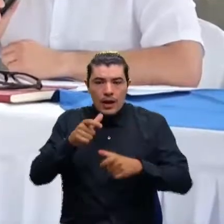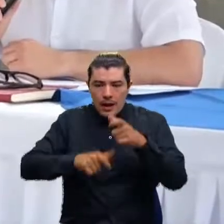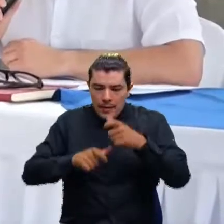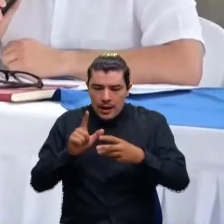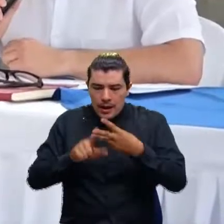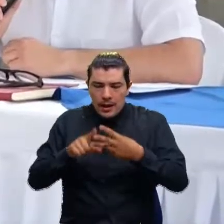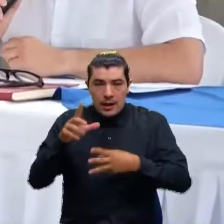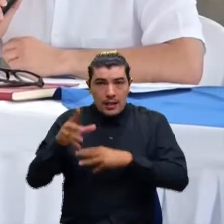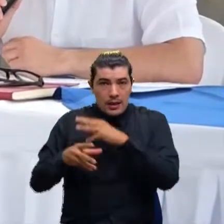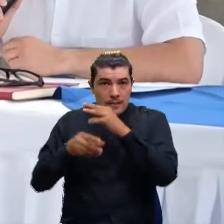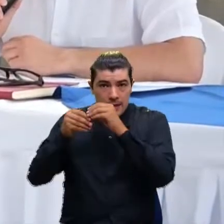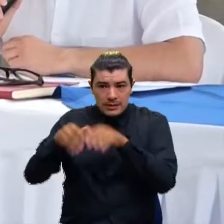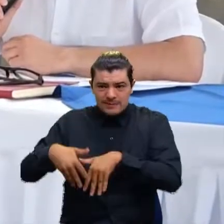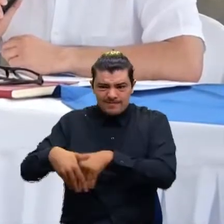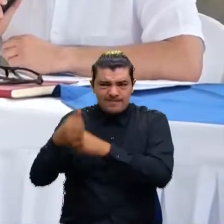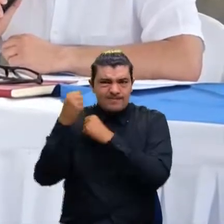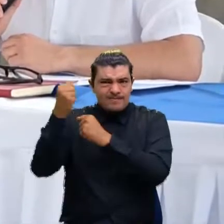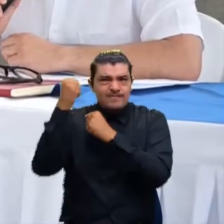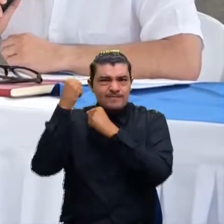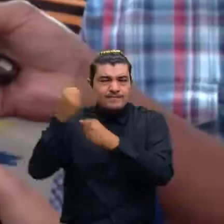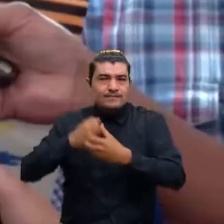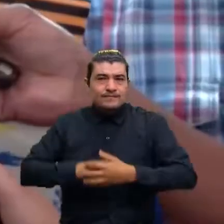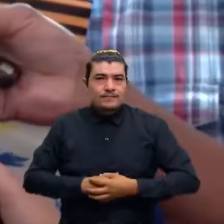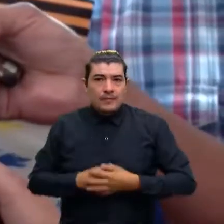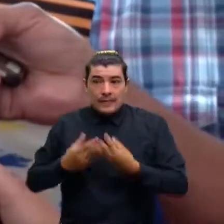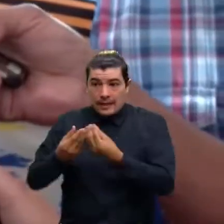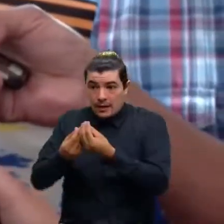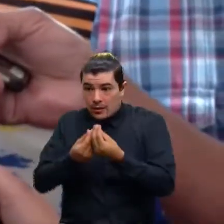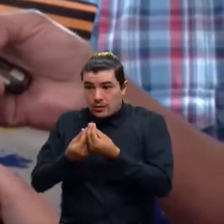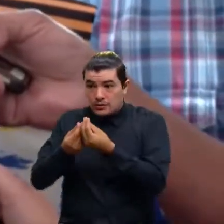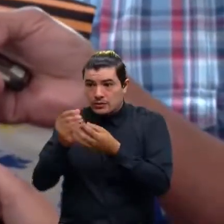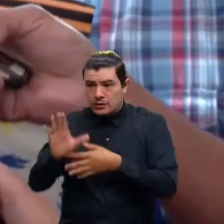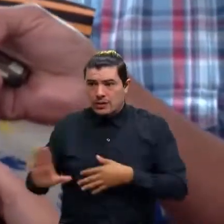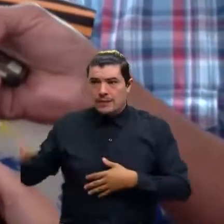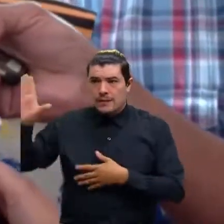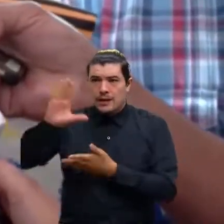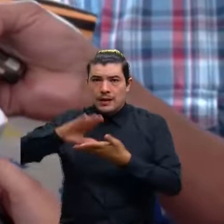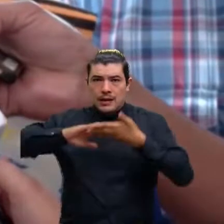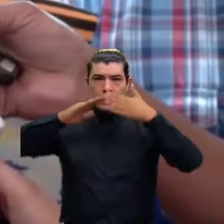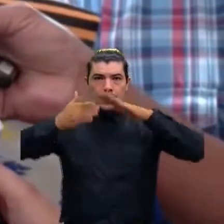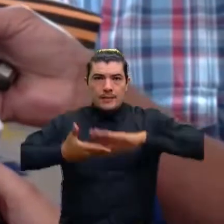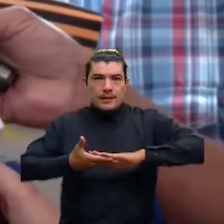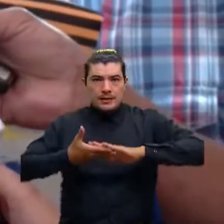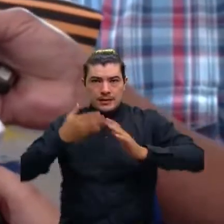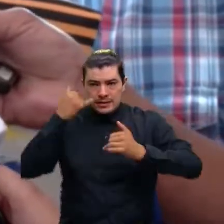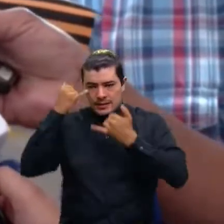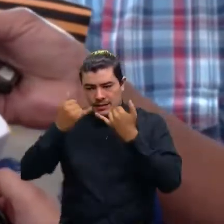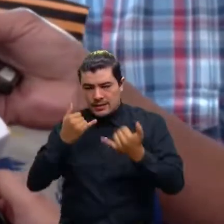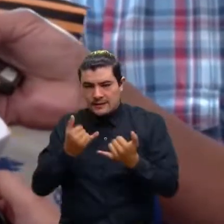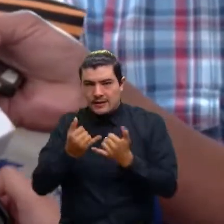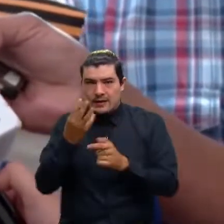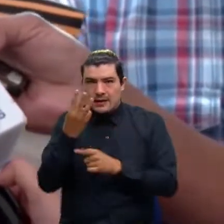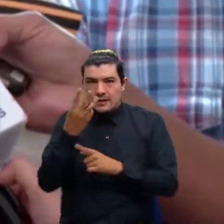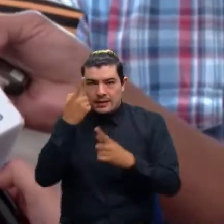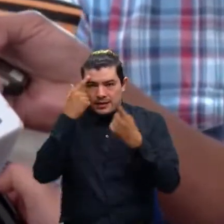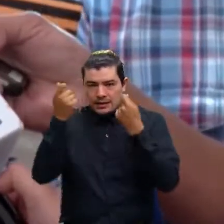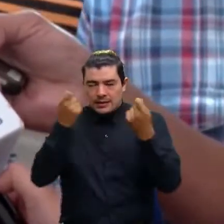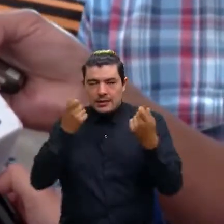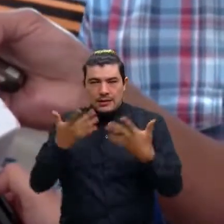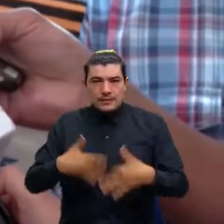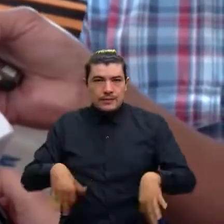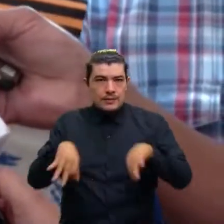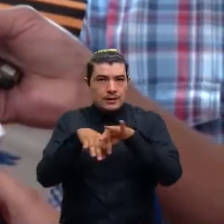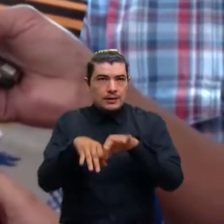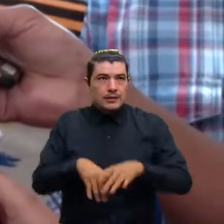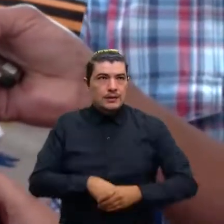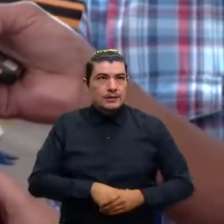de una movilización masiva. El Consejo Departamental de Paz estableció tres estrategias fundamentales. Una, que